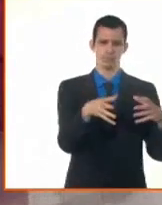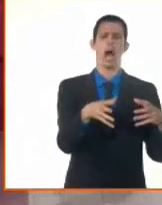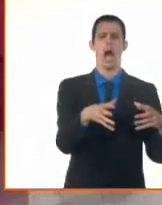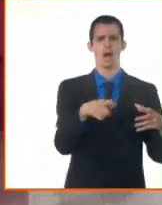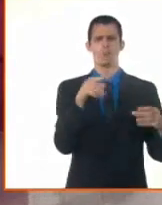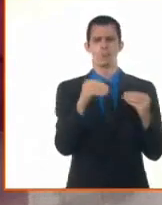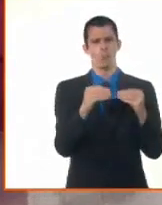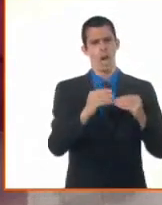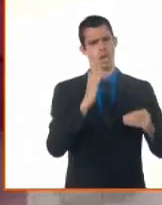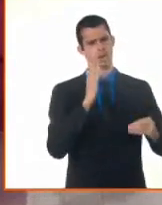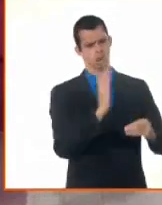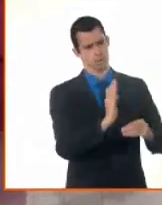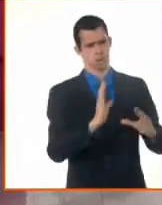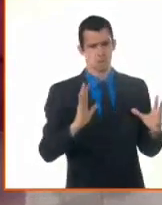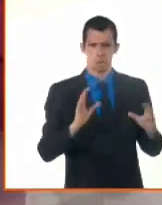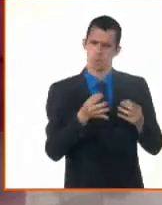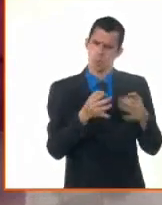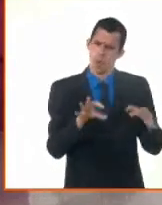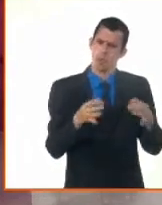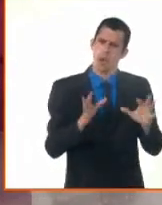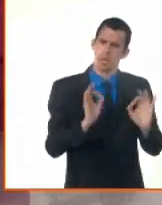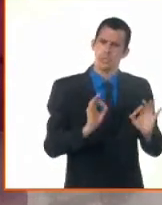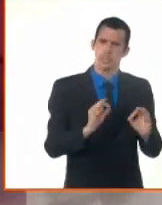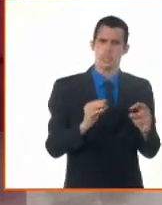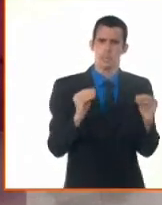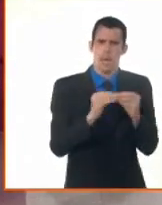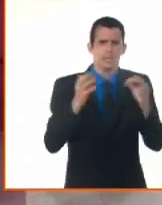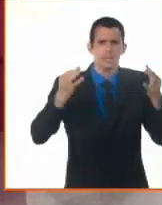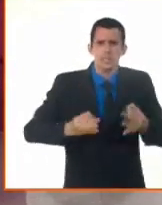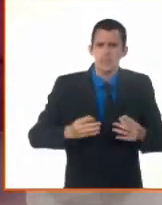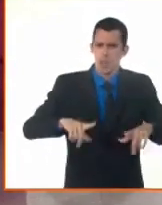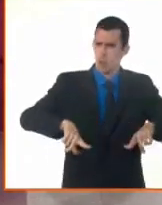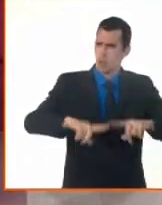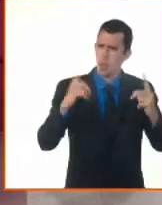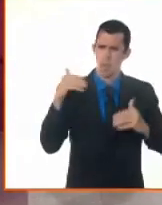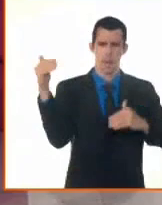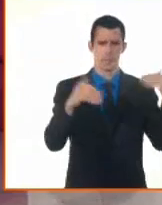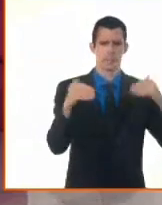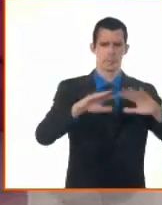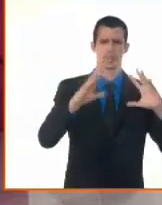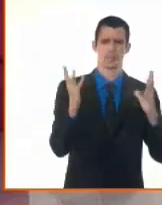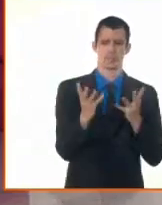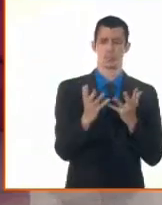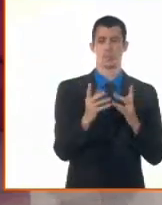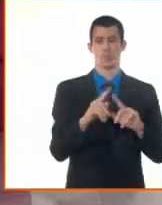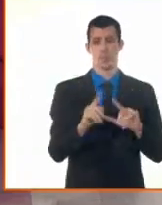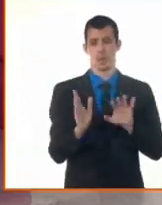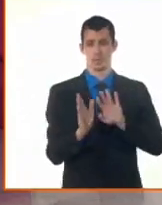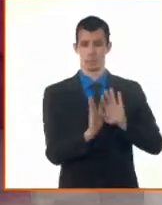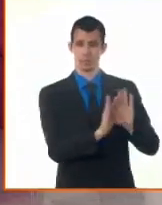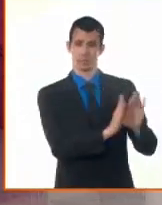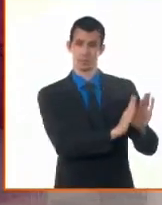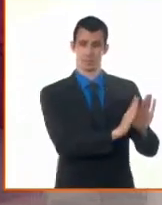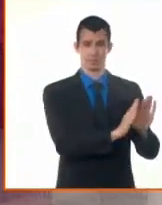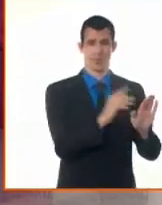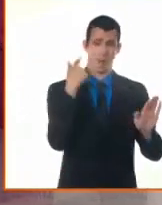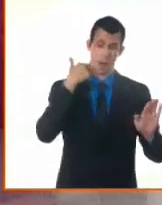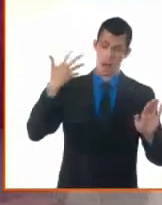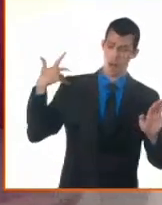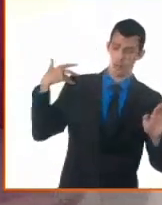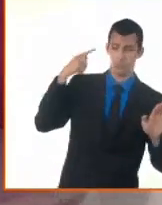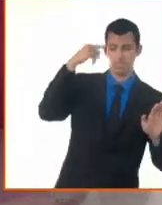y yo creo ya te decía no es la primera vez que que ocurre y pero fíjate